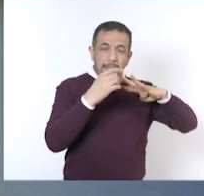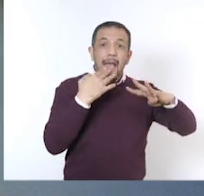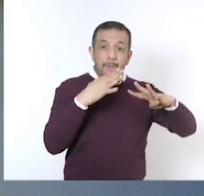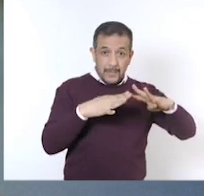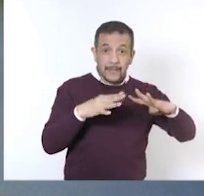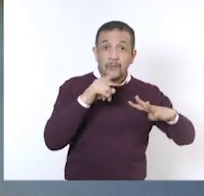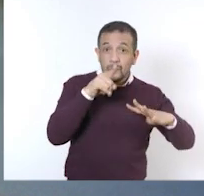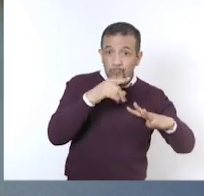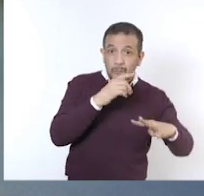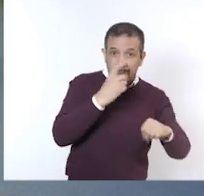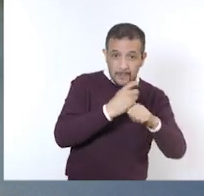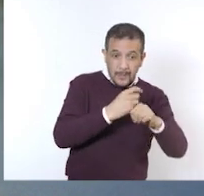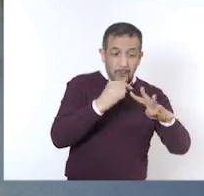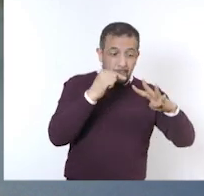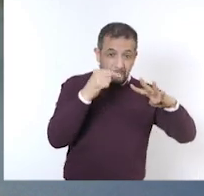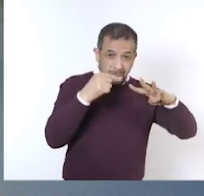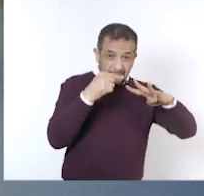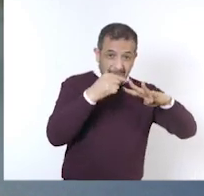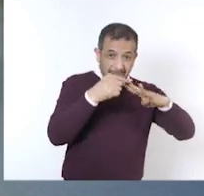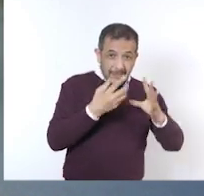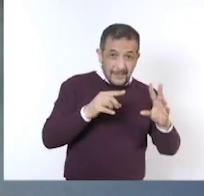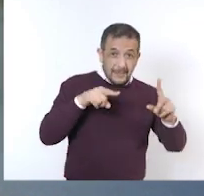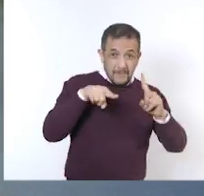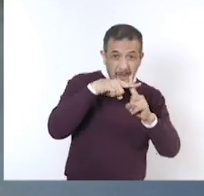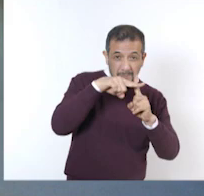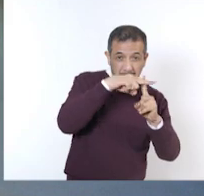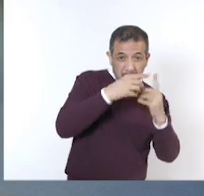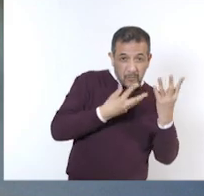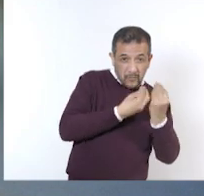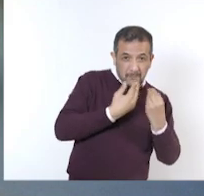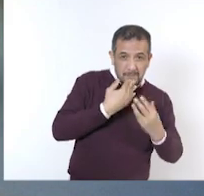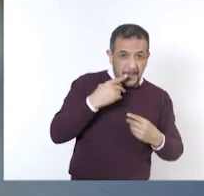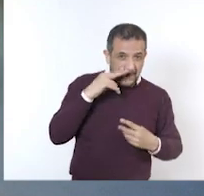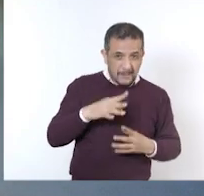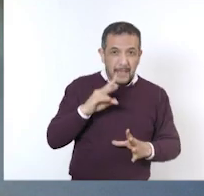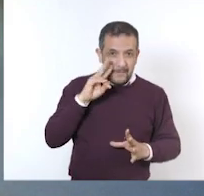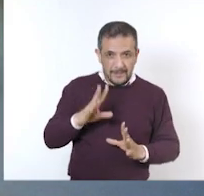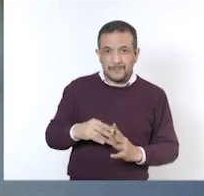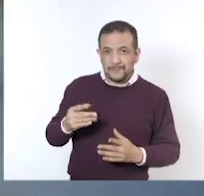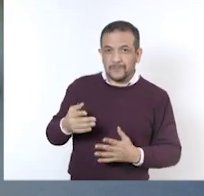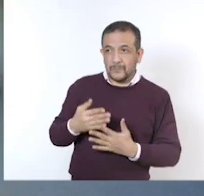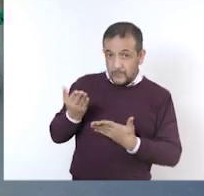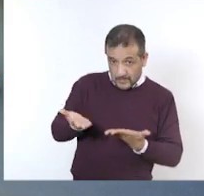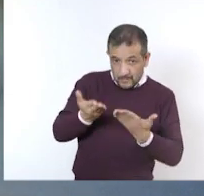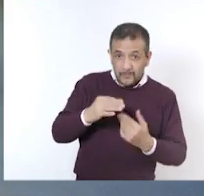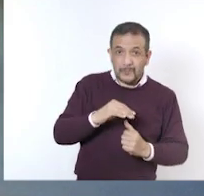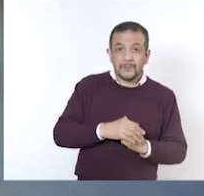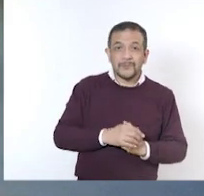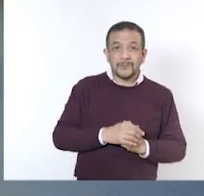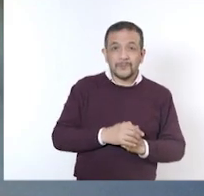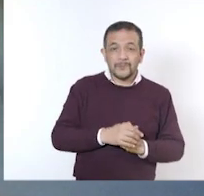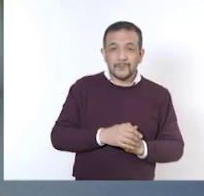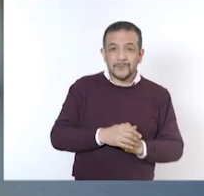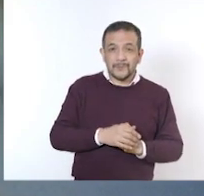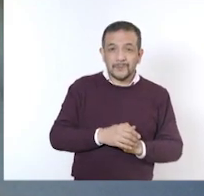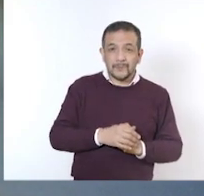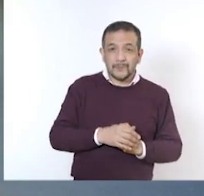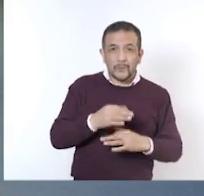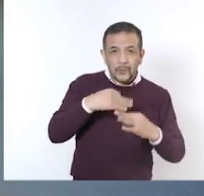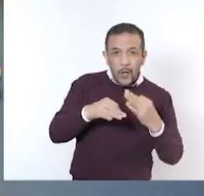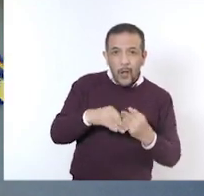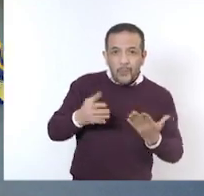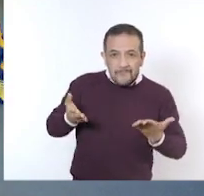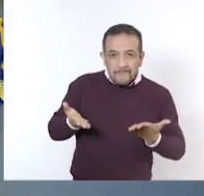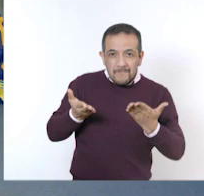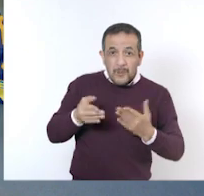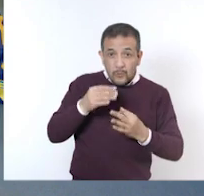Solamente 3 tiros. Muy bien. Y vas a sumar los puntos que hagas. ¿Estás listo? Listo. Vamos, Jesús. Entonces voy por el de mayor